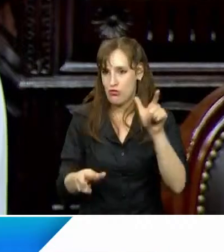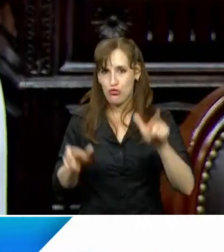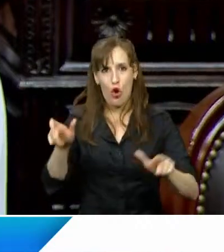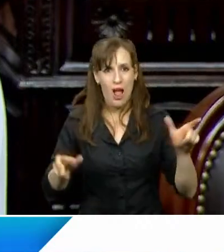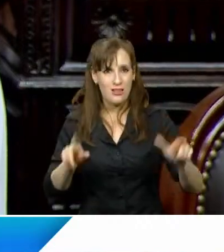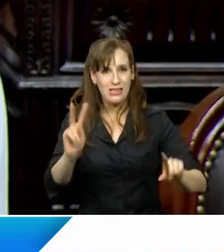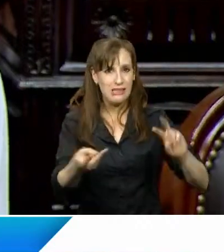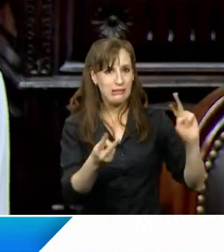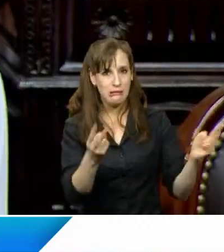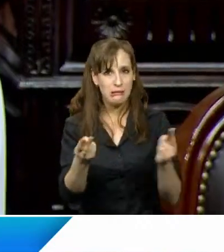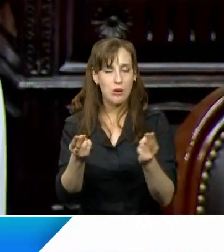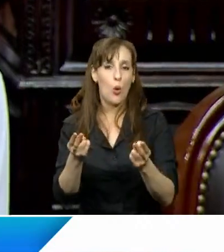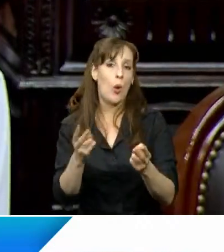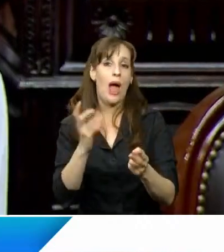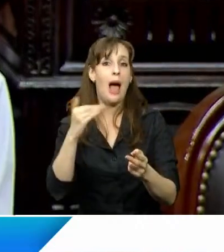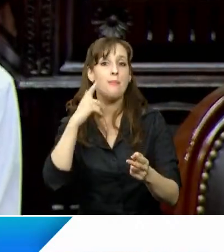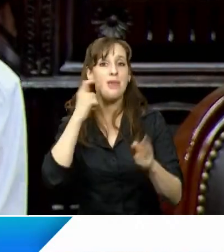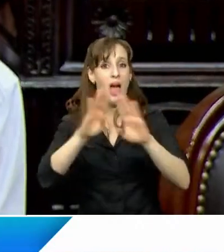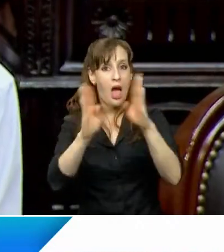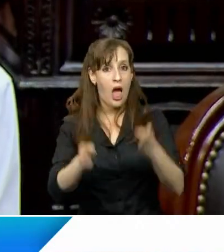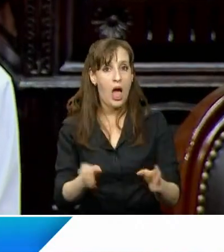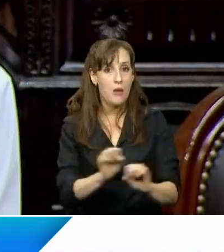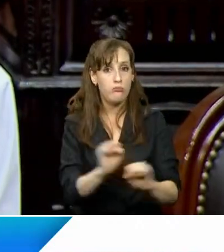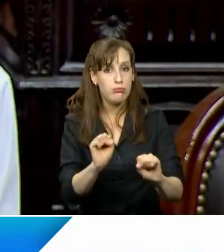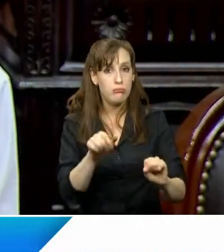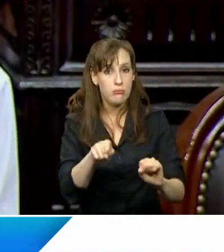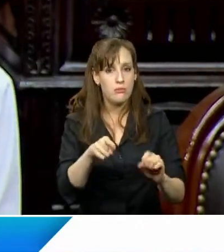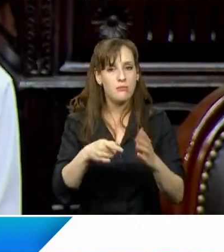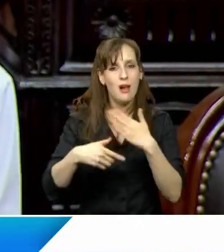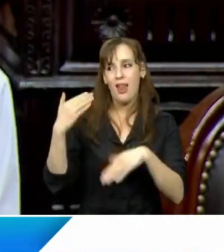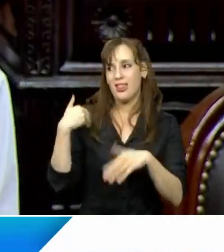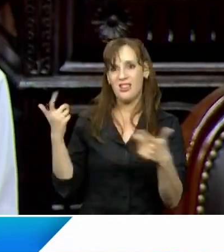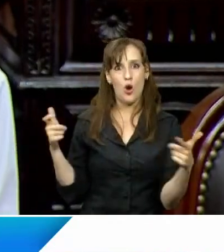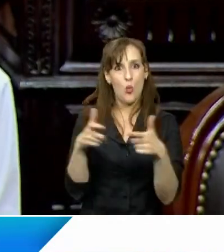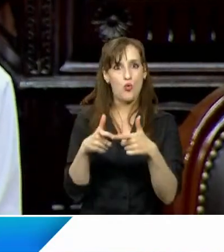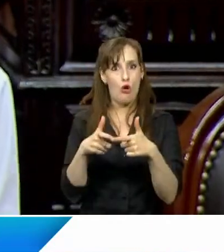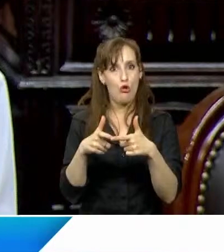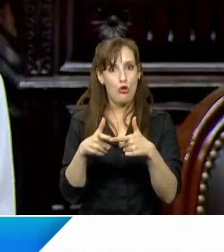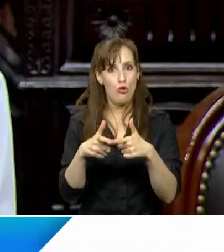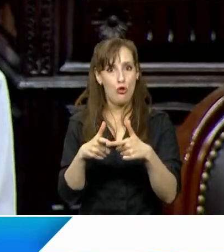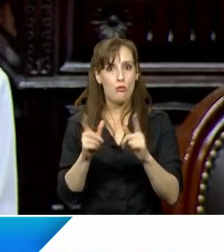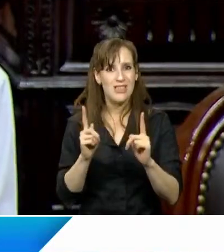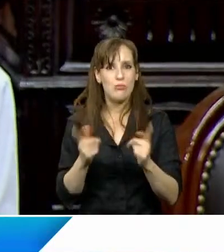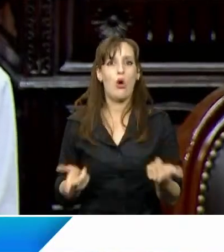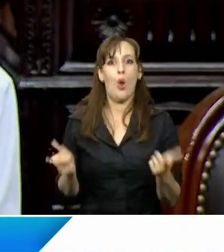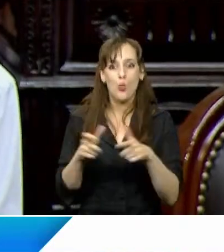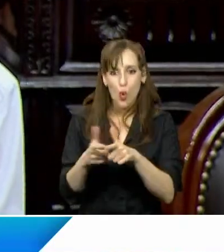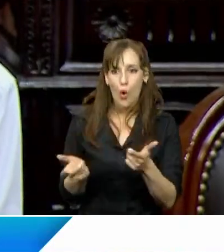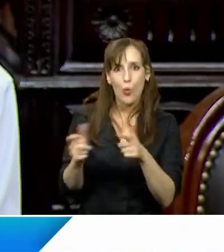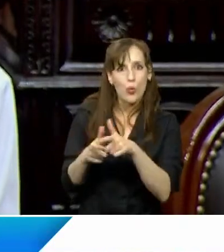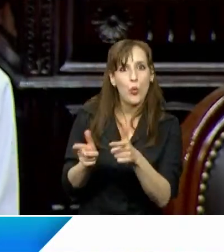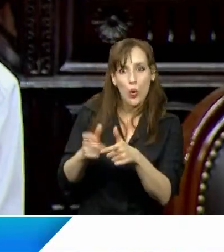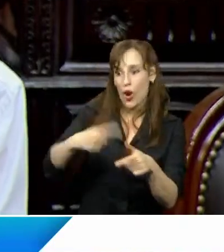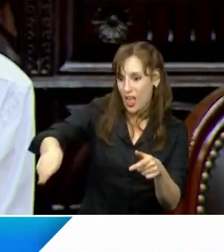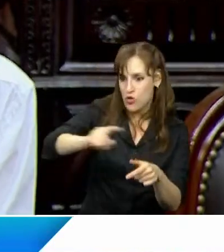terrorista a la AMIA en las reuniones de comisión, apoyando decididamente el proyecto,